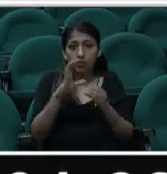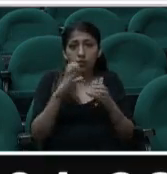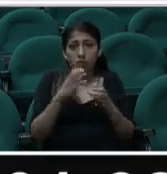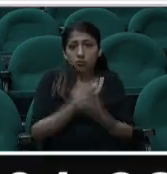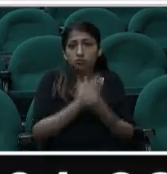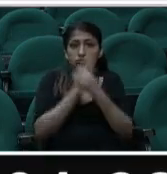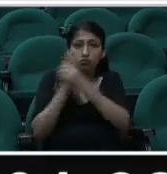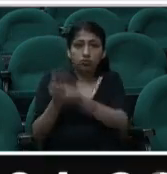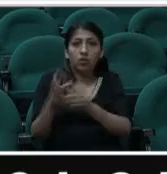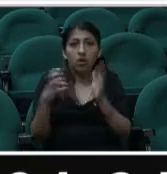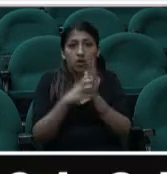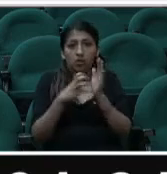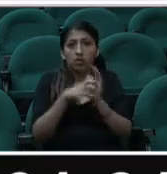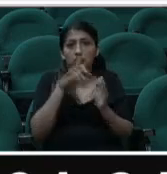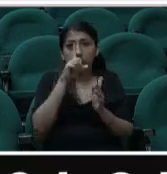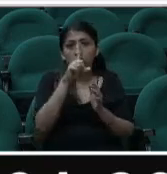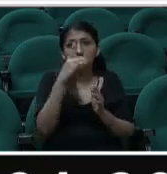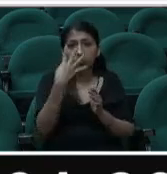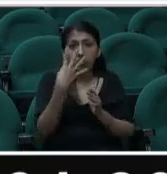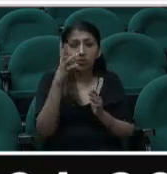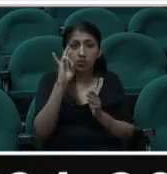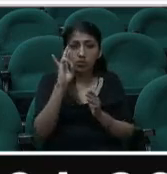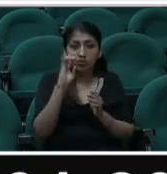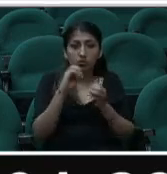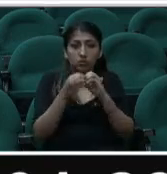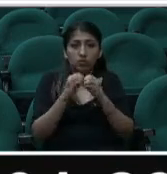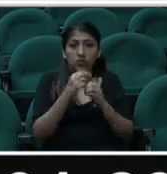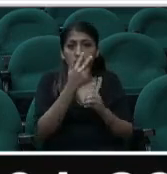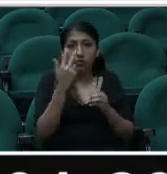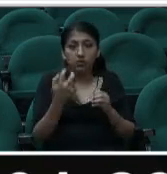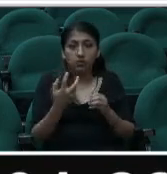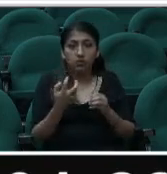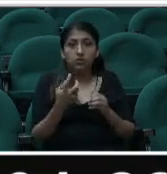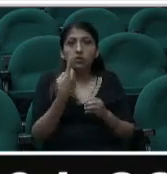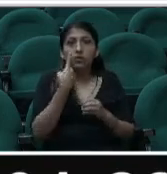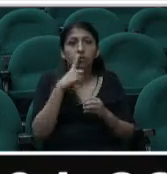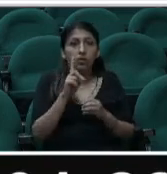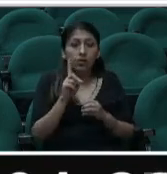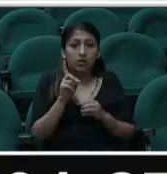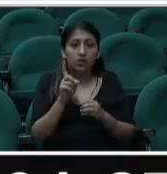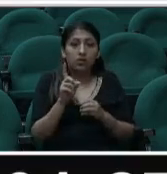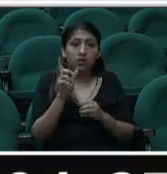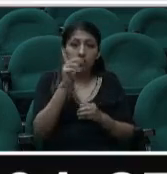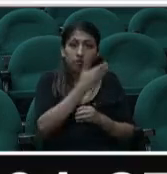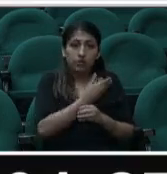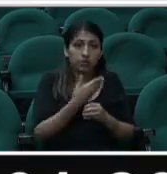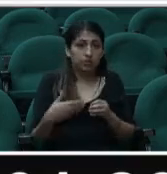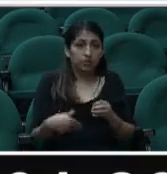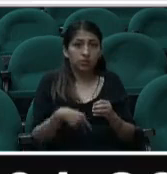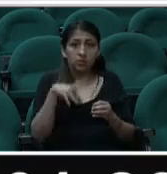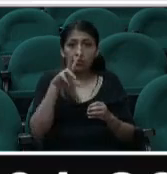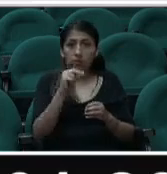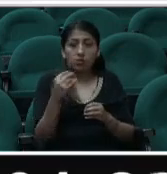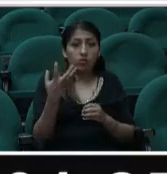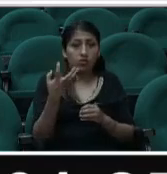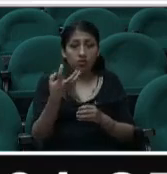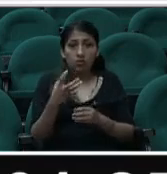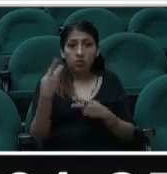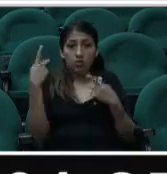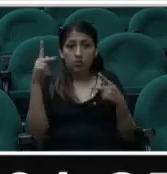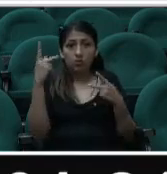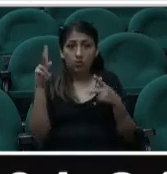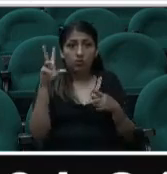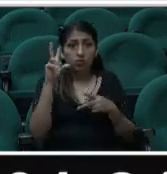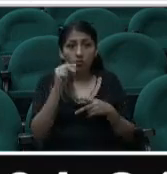en el artículo 147 numeral 13 para que si el presidente no tiene la voluntad política